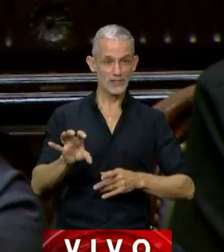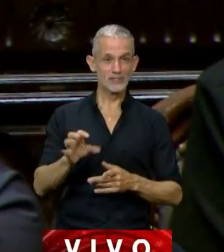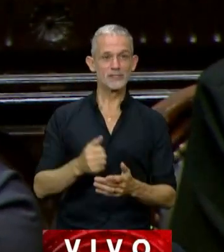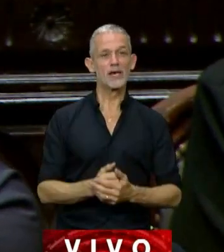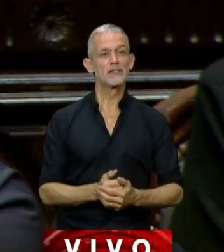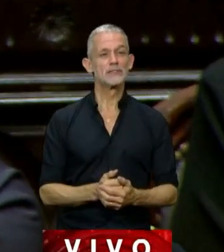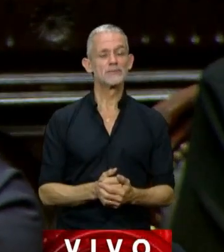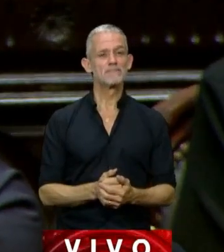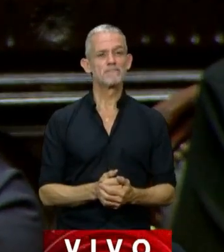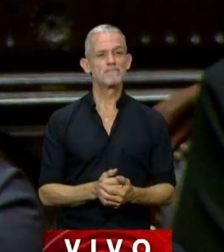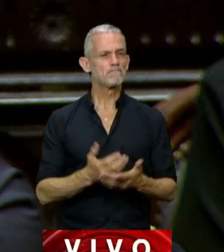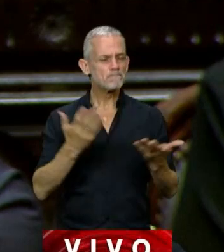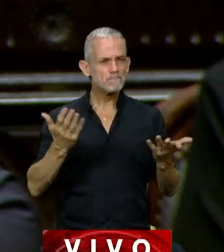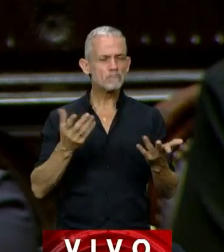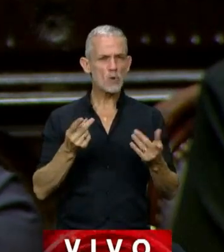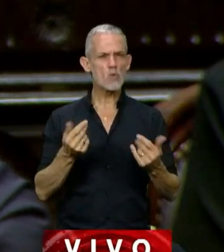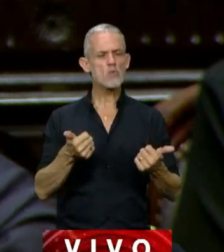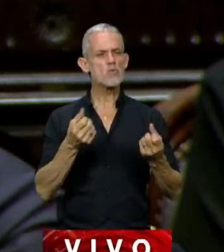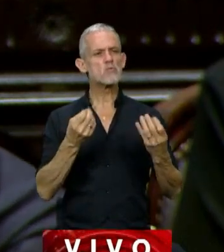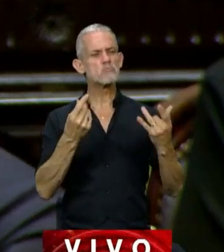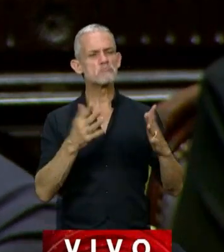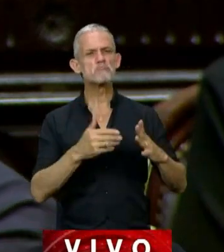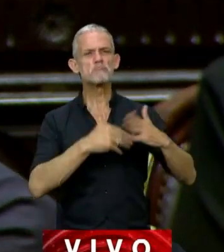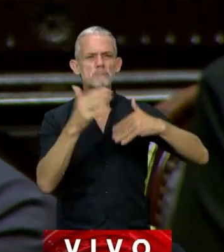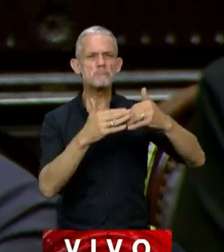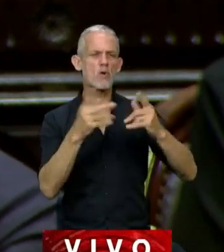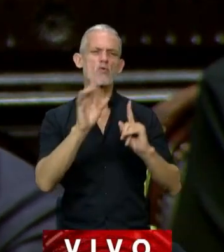destacar la obra pública, que no son